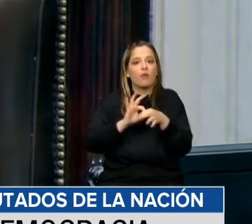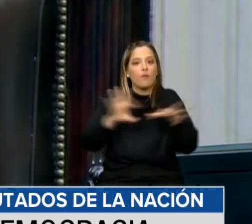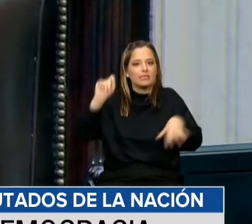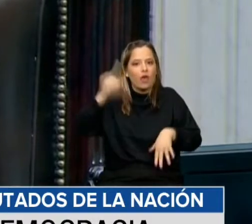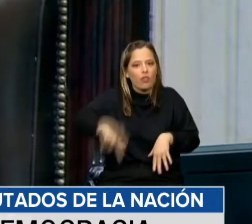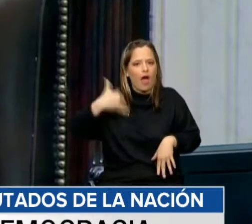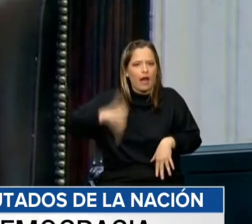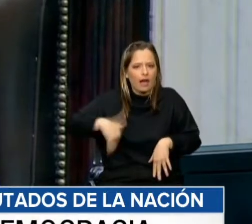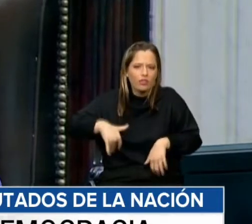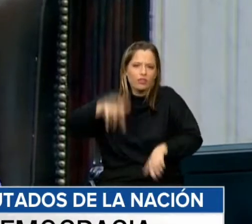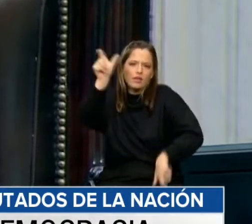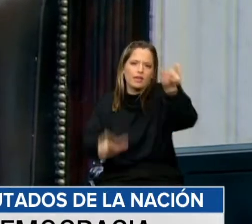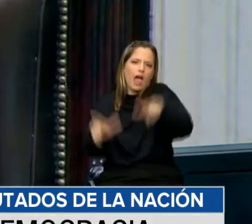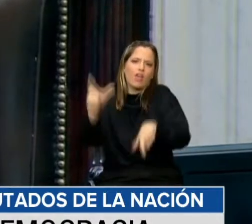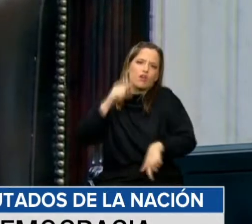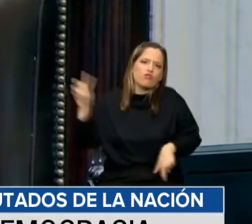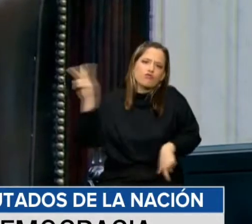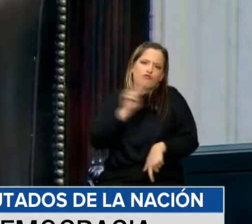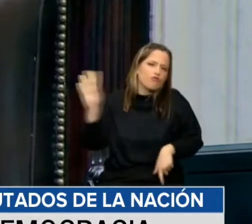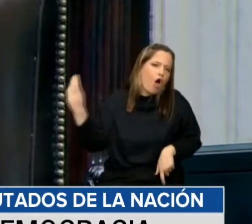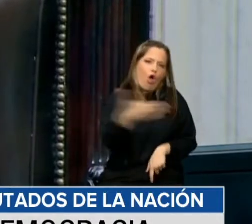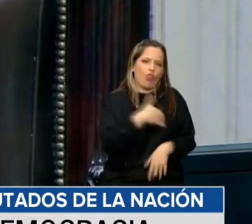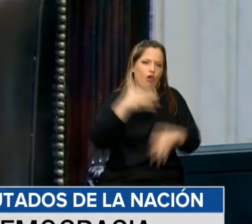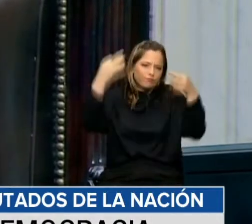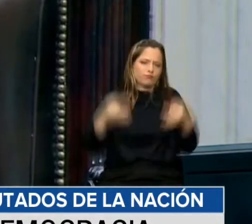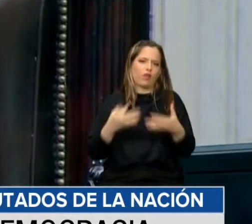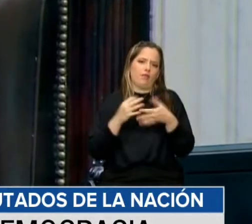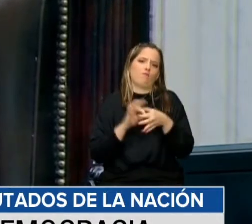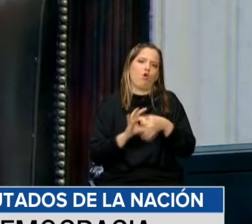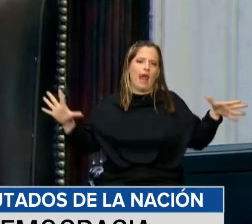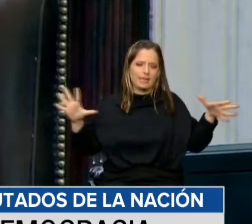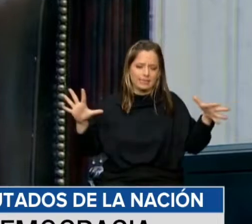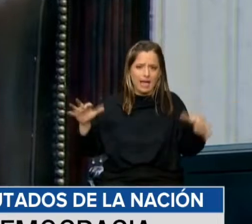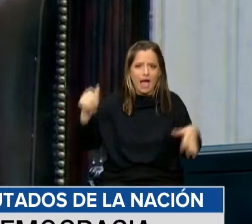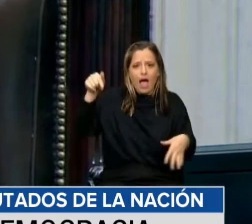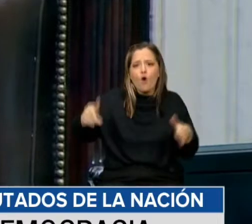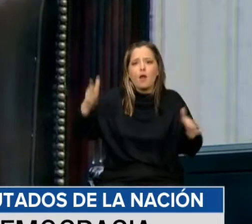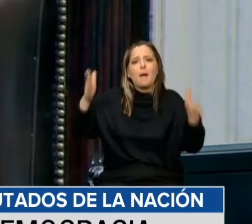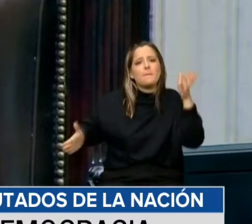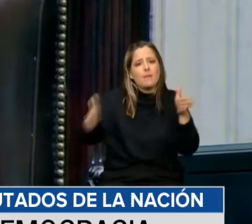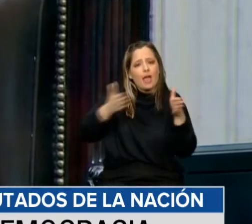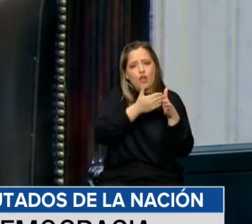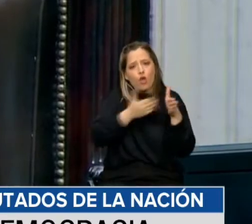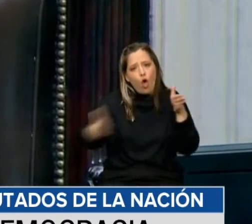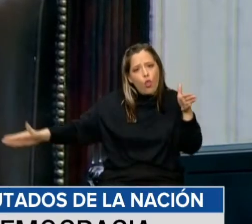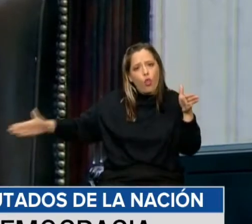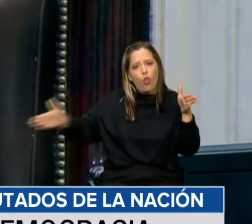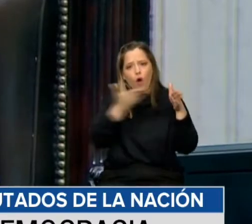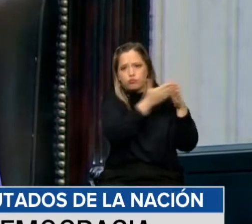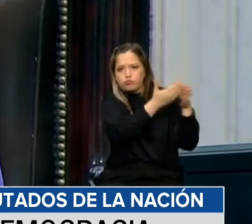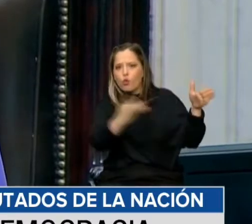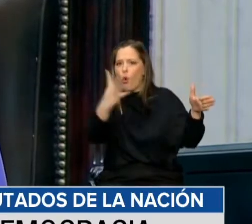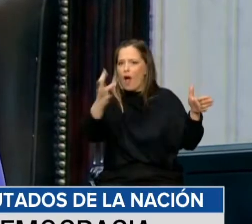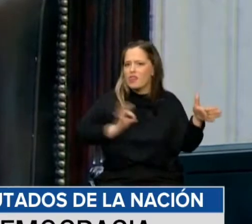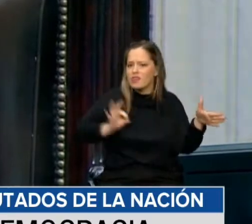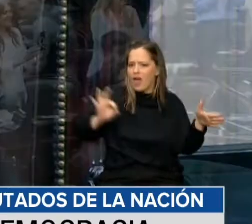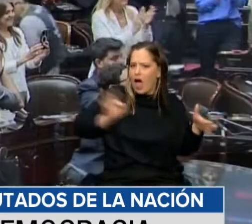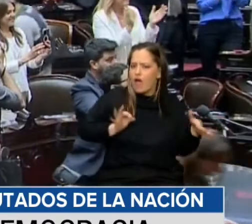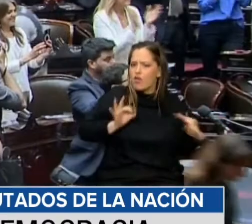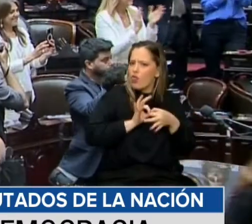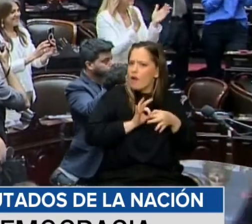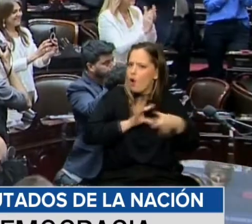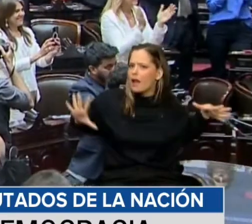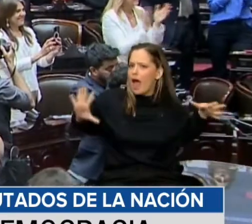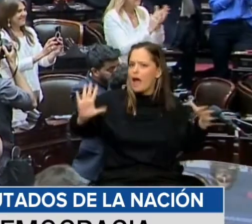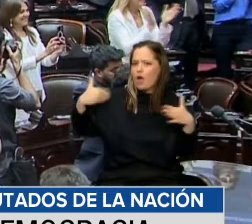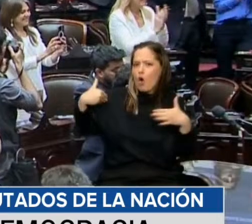es de todas y de todos. Estamos frente al periodo más largo de democracia ininterrumpida en